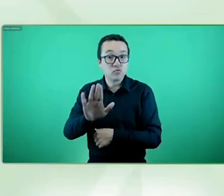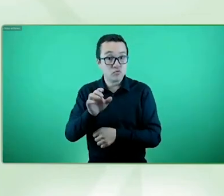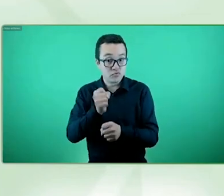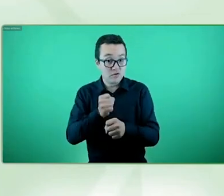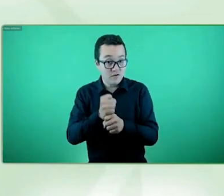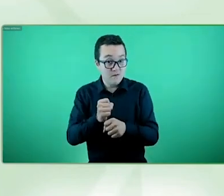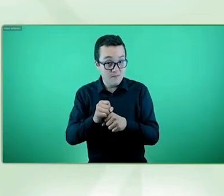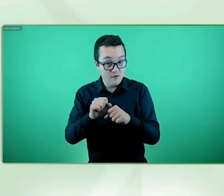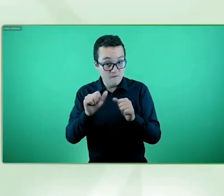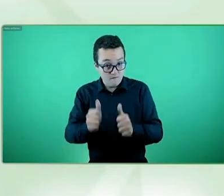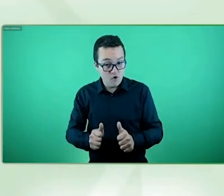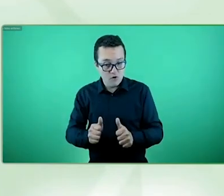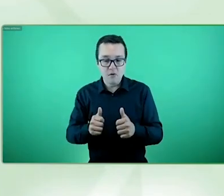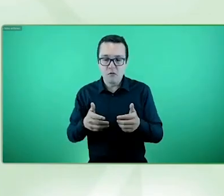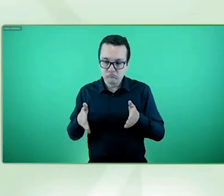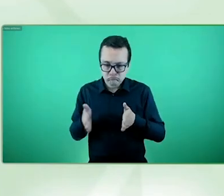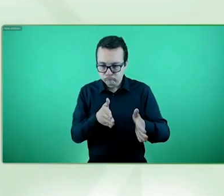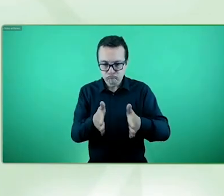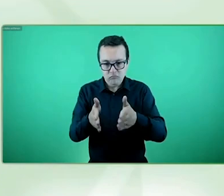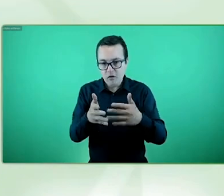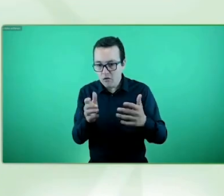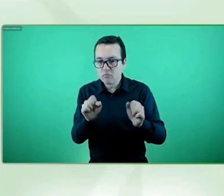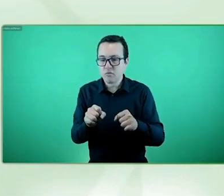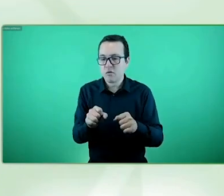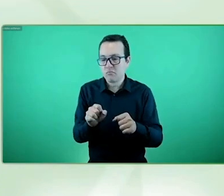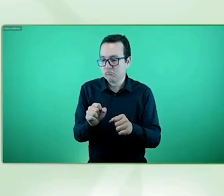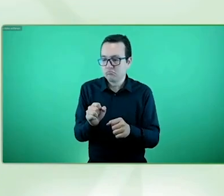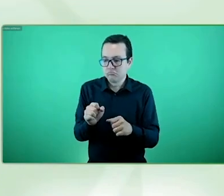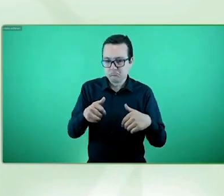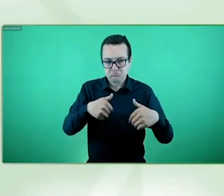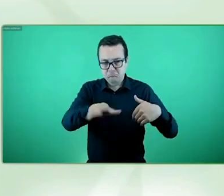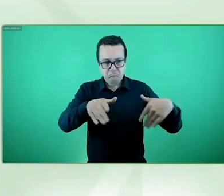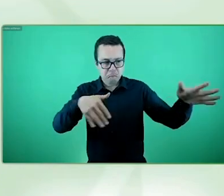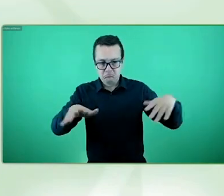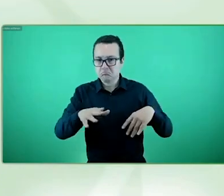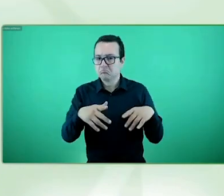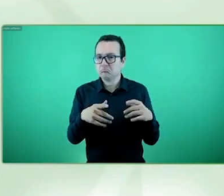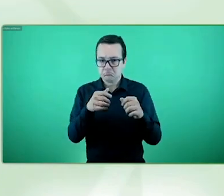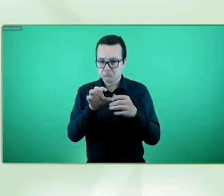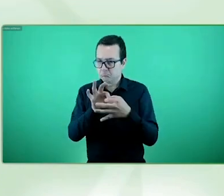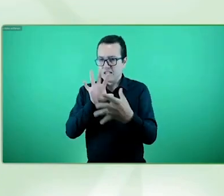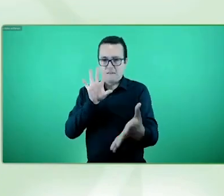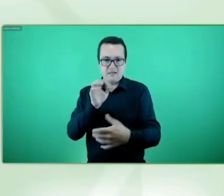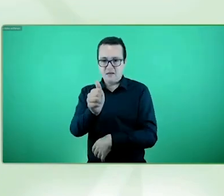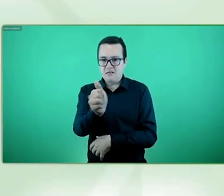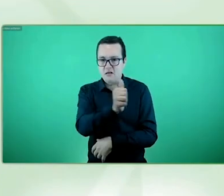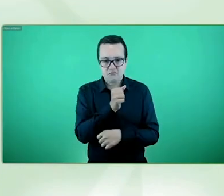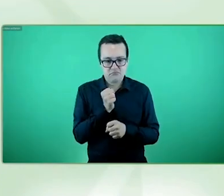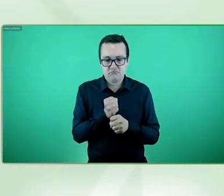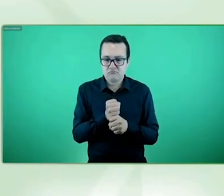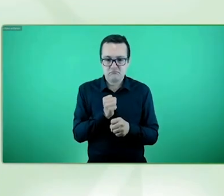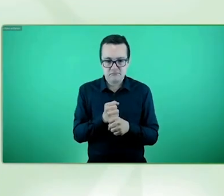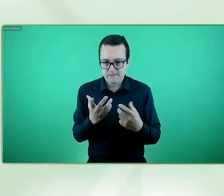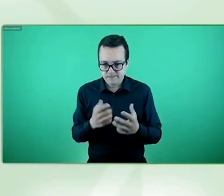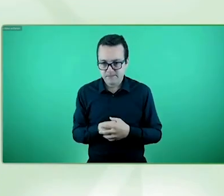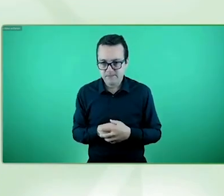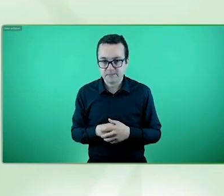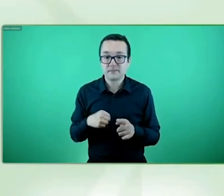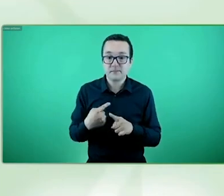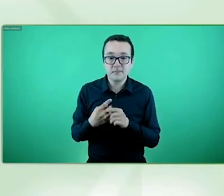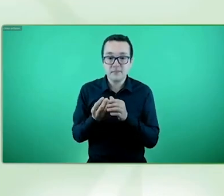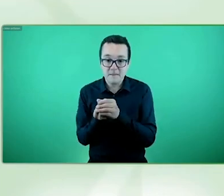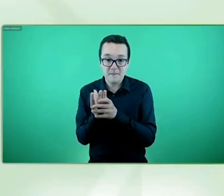manera independiente. También se trabaja la reproducción de plantas. Aquí podemos ver algunas de